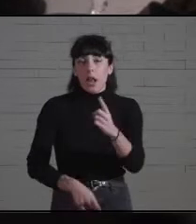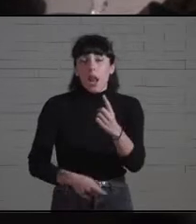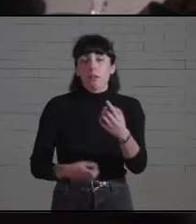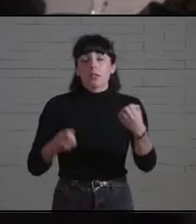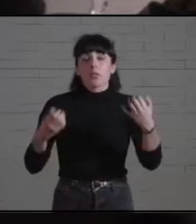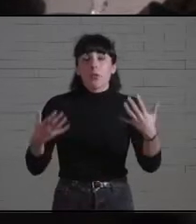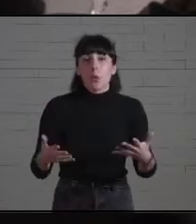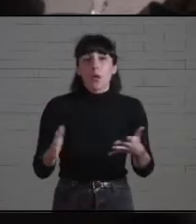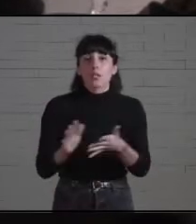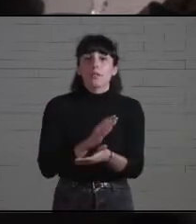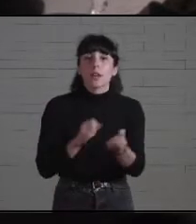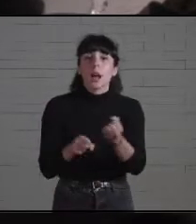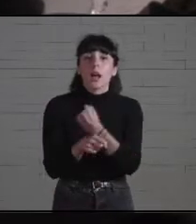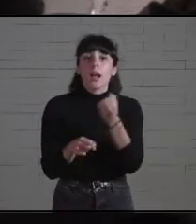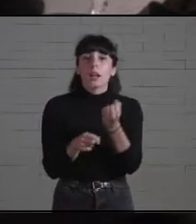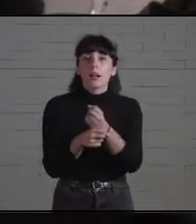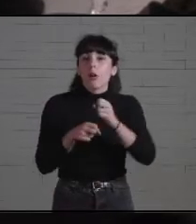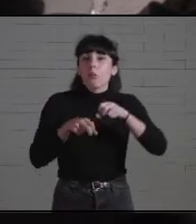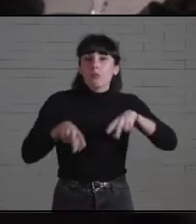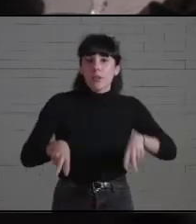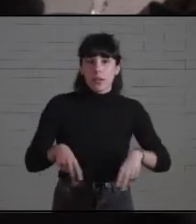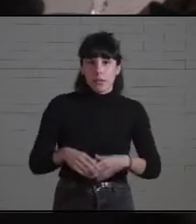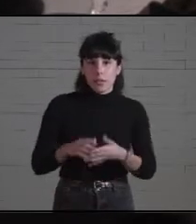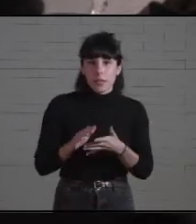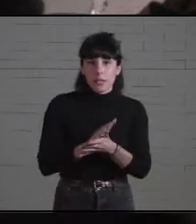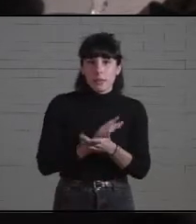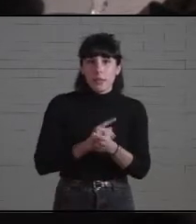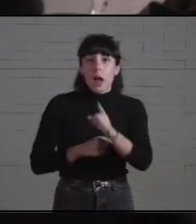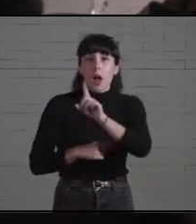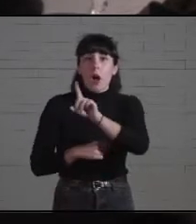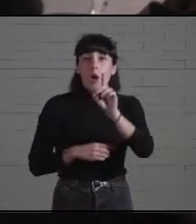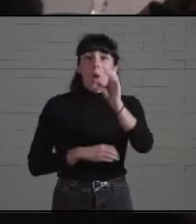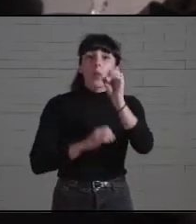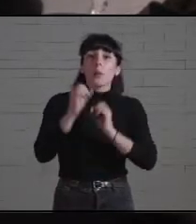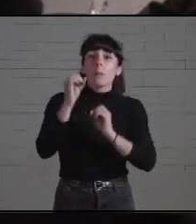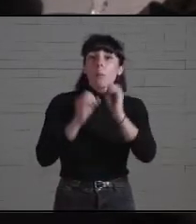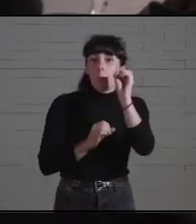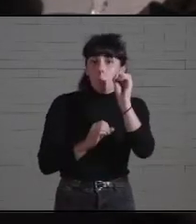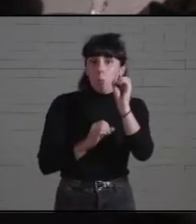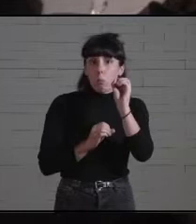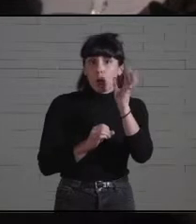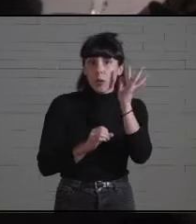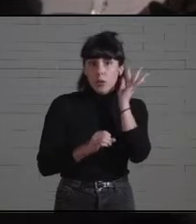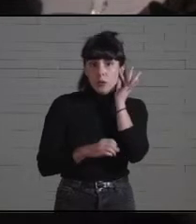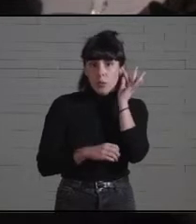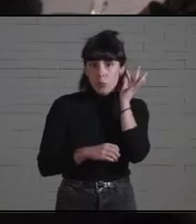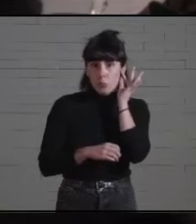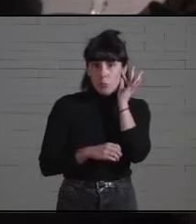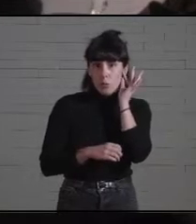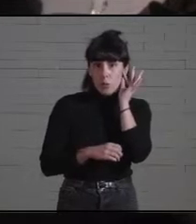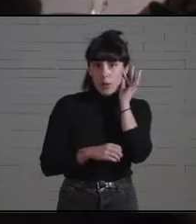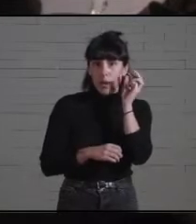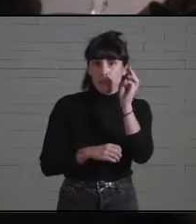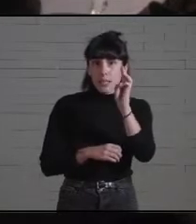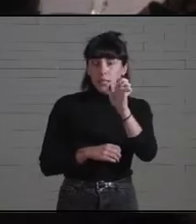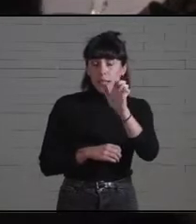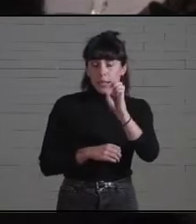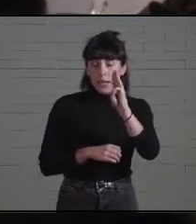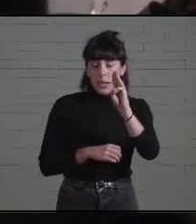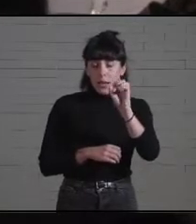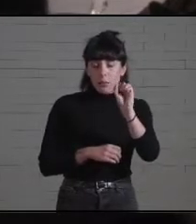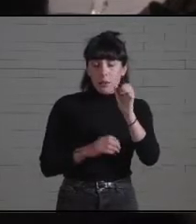a un porcentaje importante de mujeres. 11% de mujeres, esto no está aquí, de la EPA, se ha